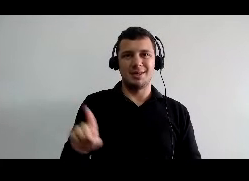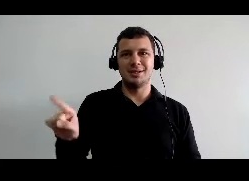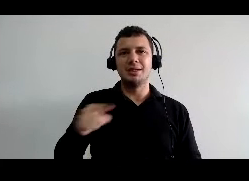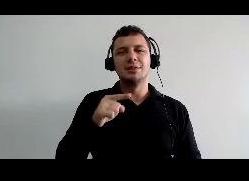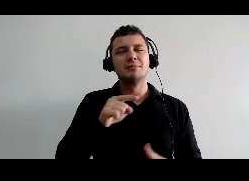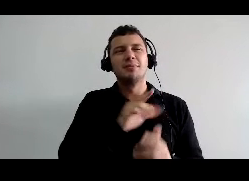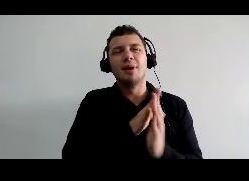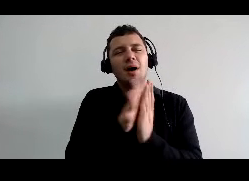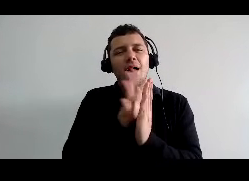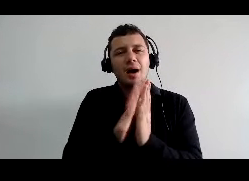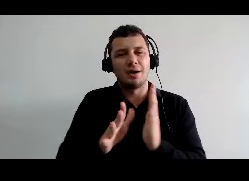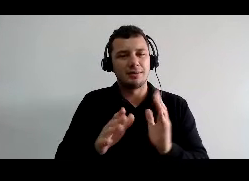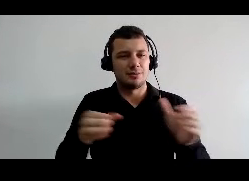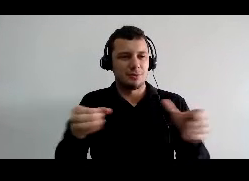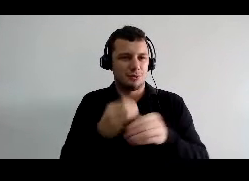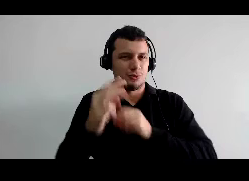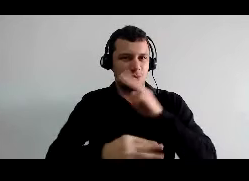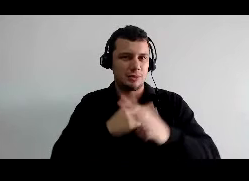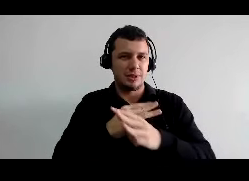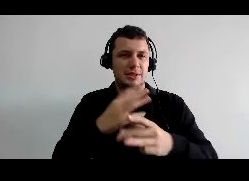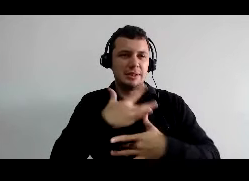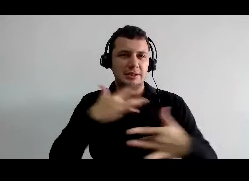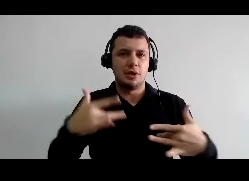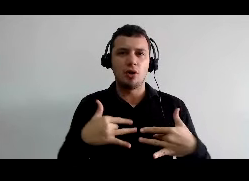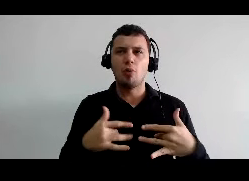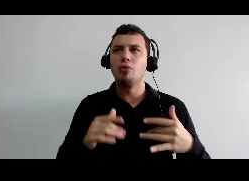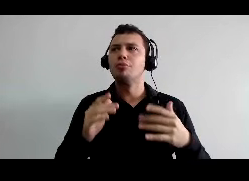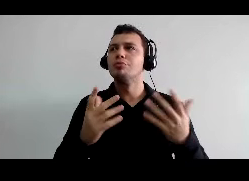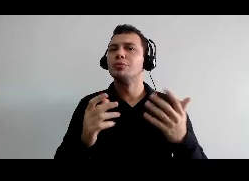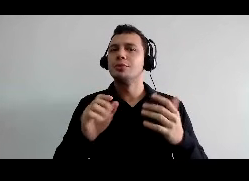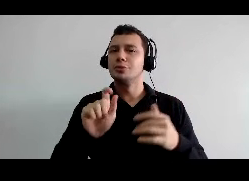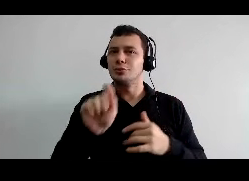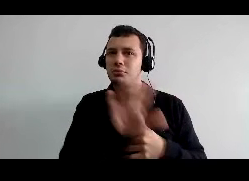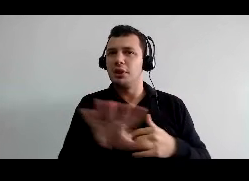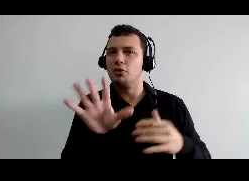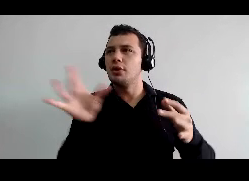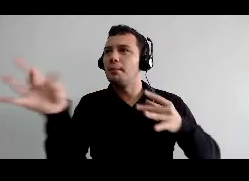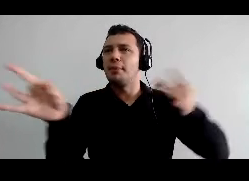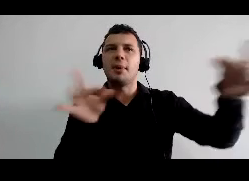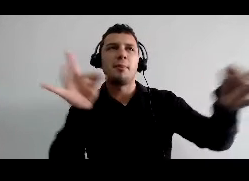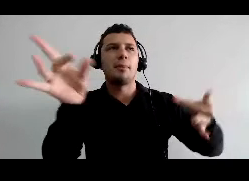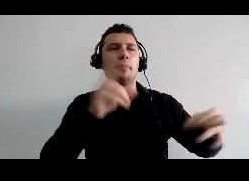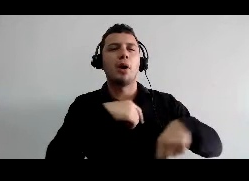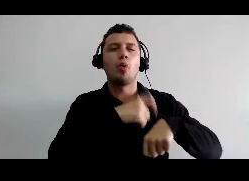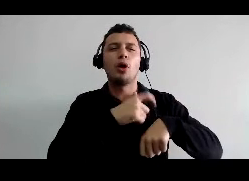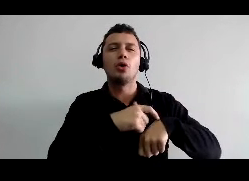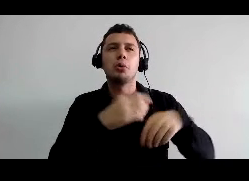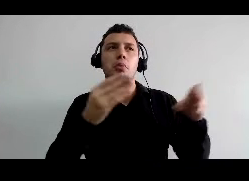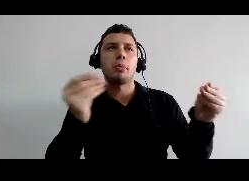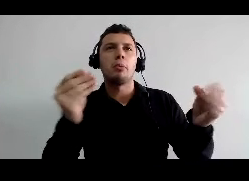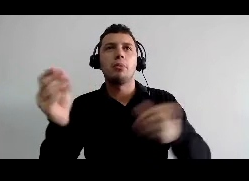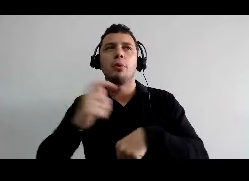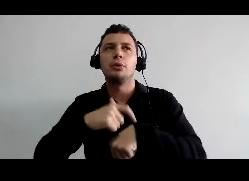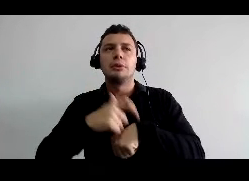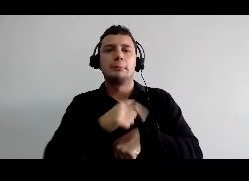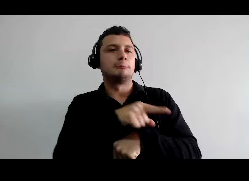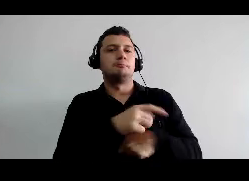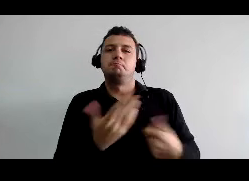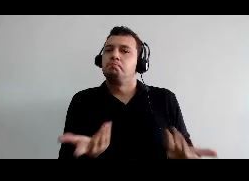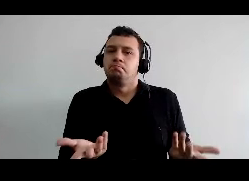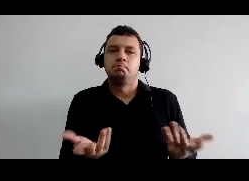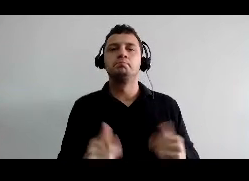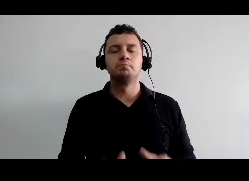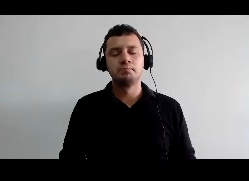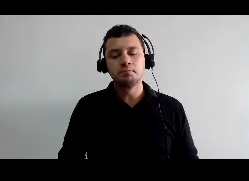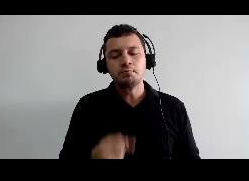y en el ambiente. Pero unos estudios de New England, de Inglaterra, en marzo del 2020, el 18 de marzo